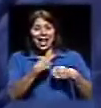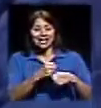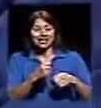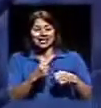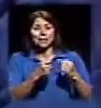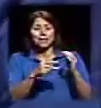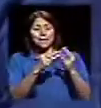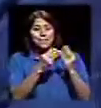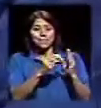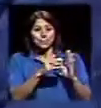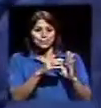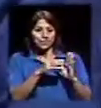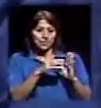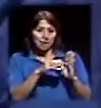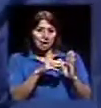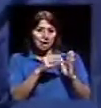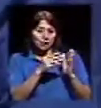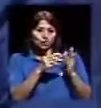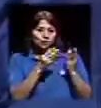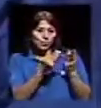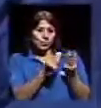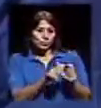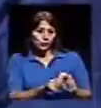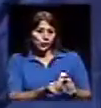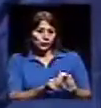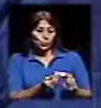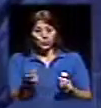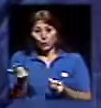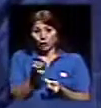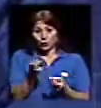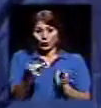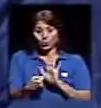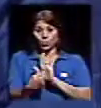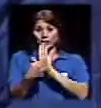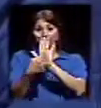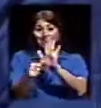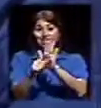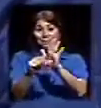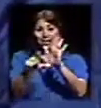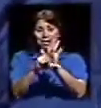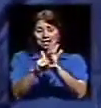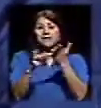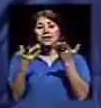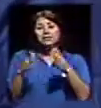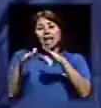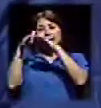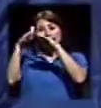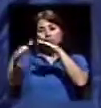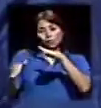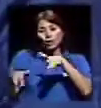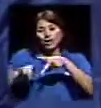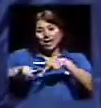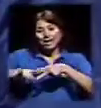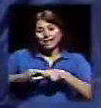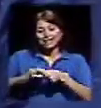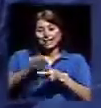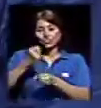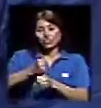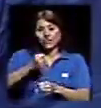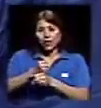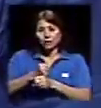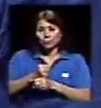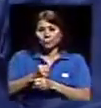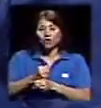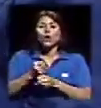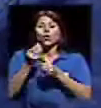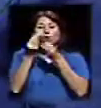presentan ellos a la Asamblea Legislativa, la Contraloría inicia su trabajo de elaboración de un informe técnico sobre